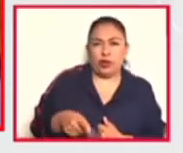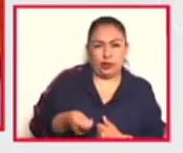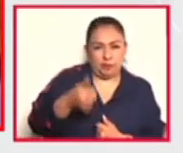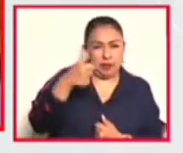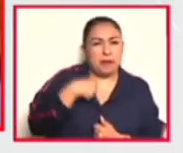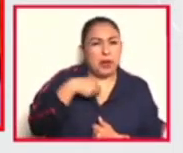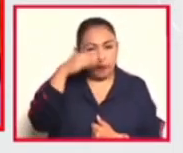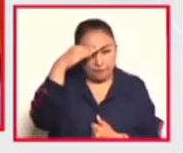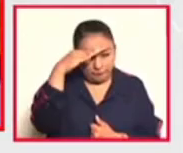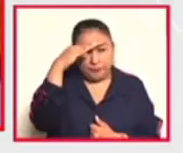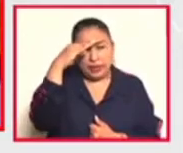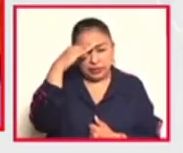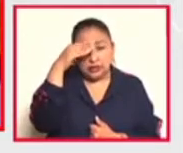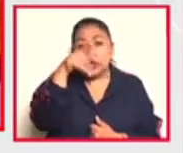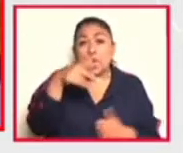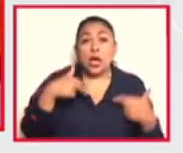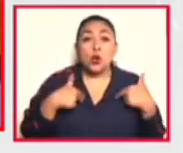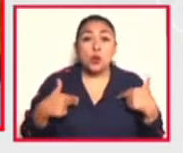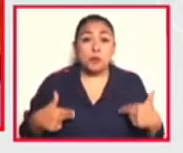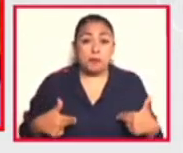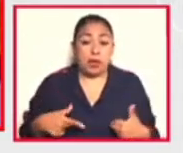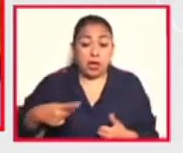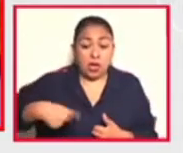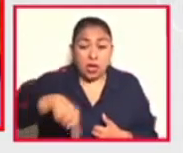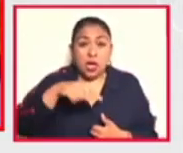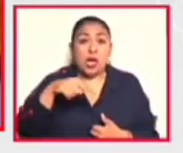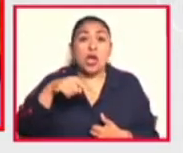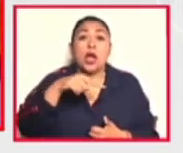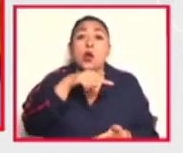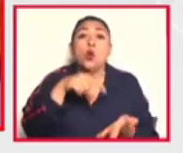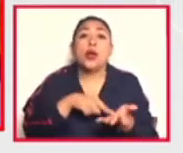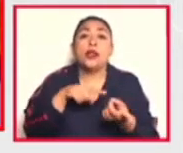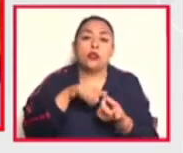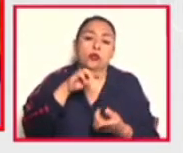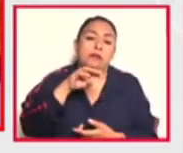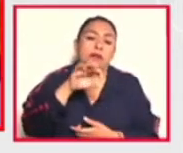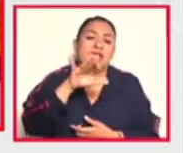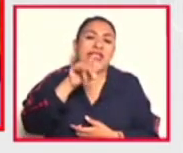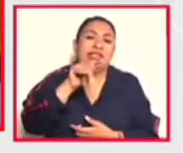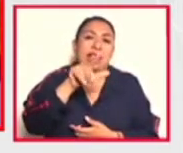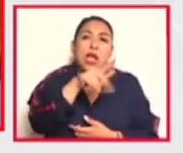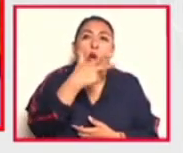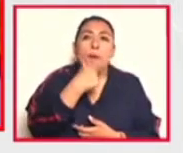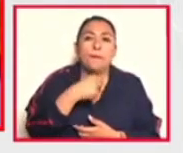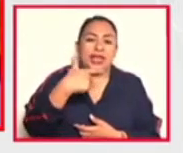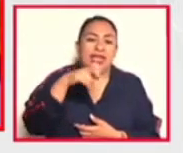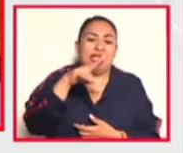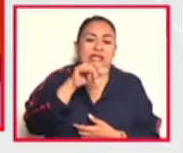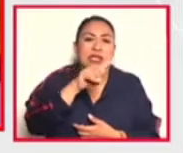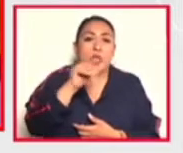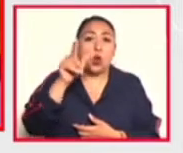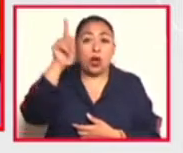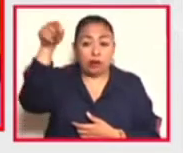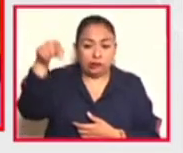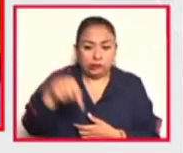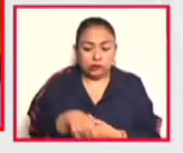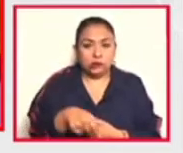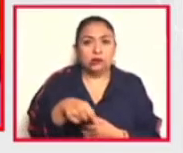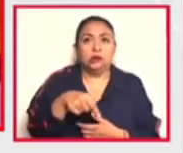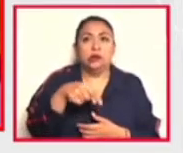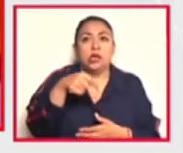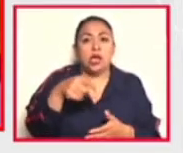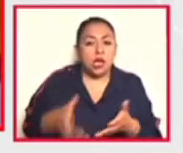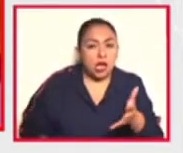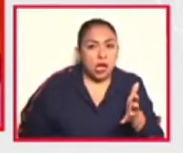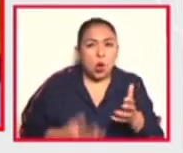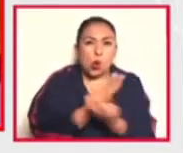que el ser humano fue creado en el Mictlán, cuando Quetzalcóatl bajó al inframundo y recogió los huesos